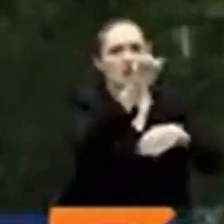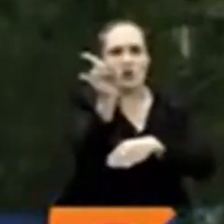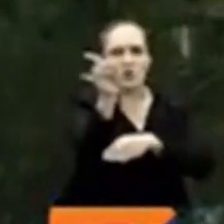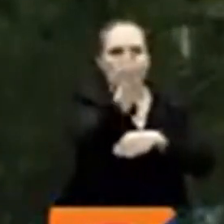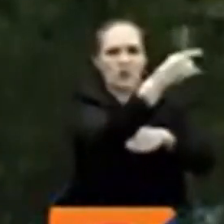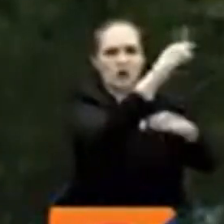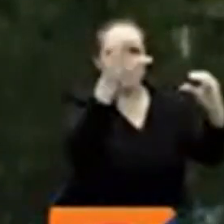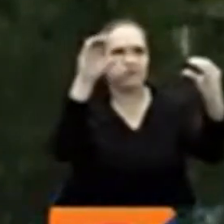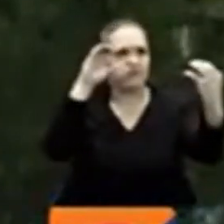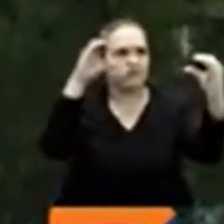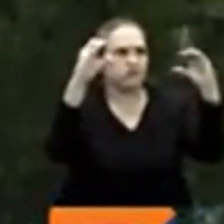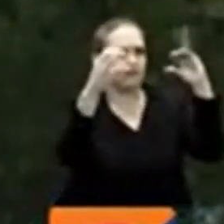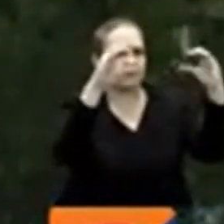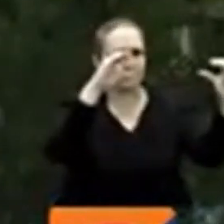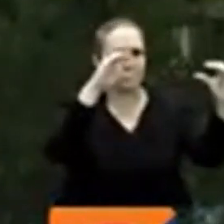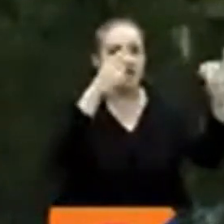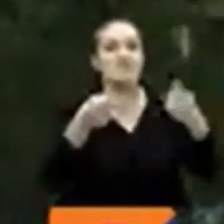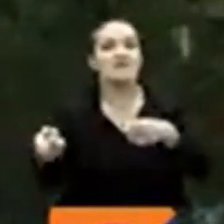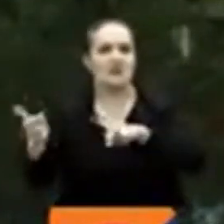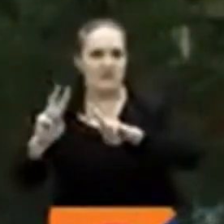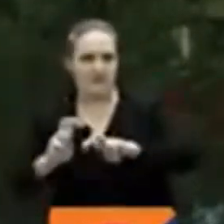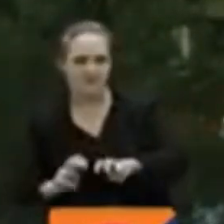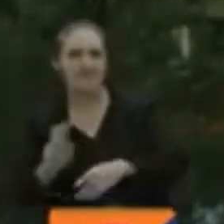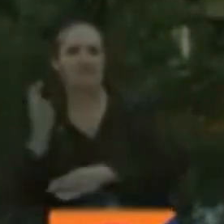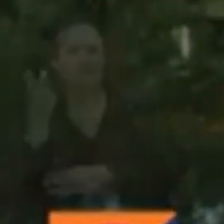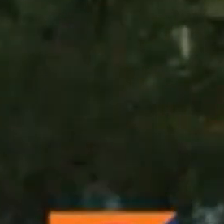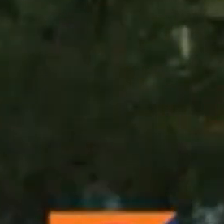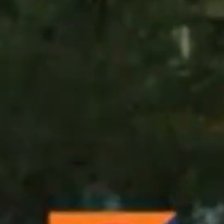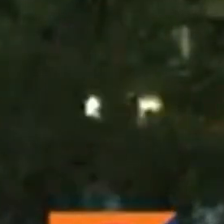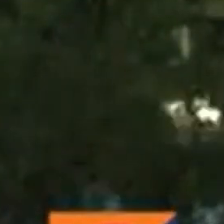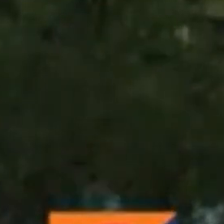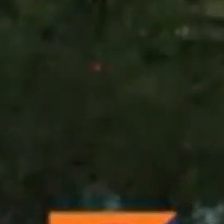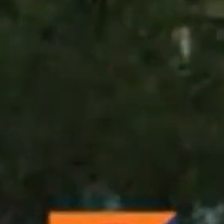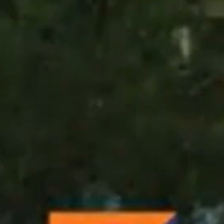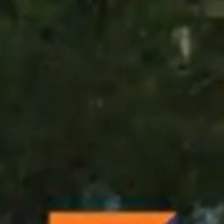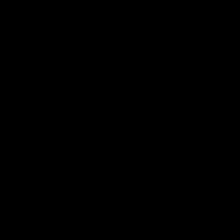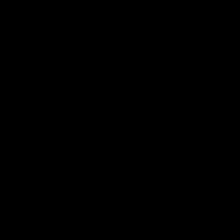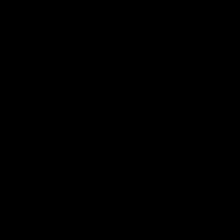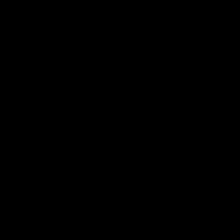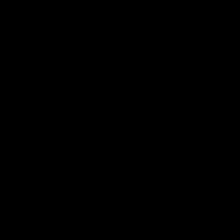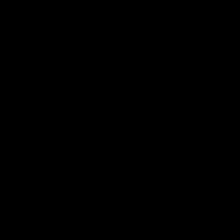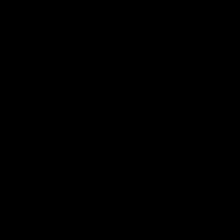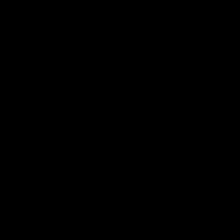las investigaciones. Juan Carlos Giraldo, RTVC Noticias Conectados 24/7.